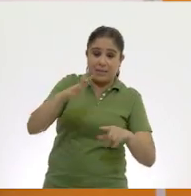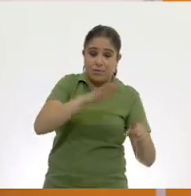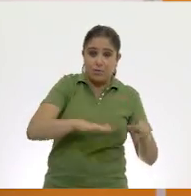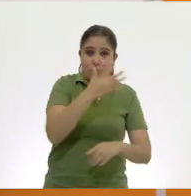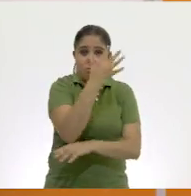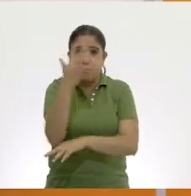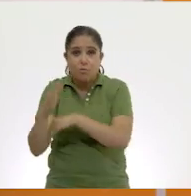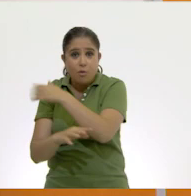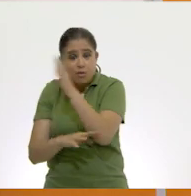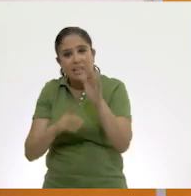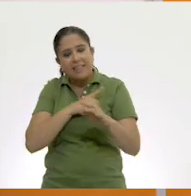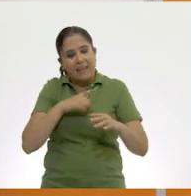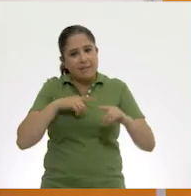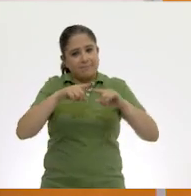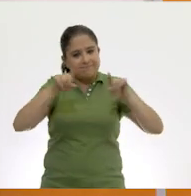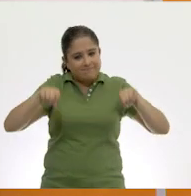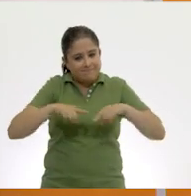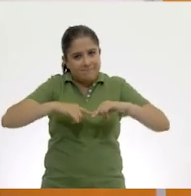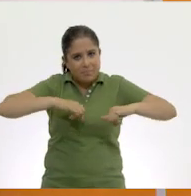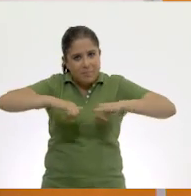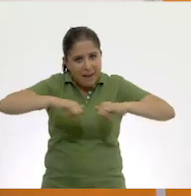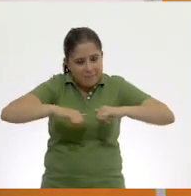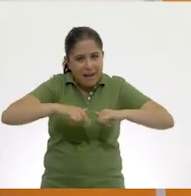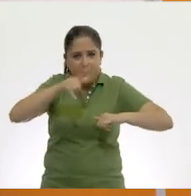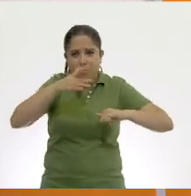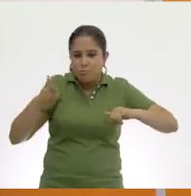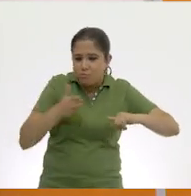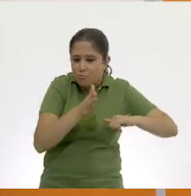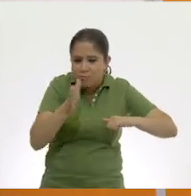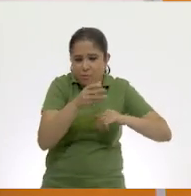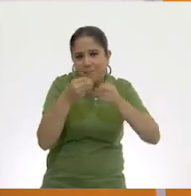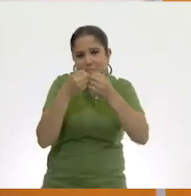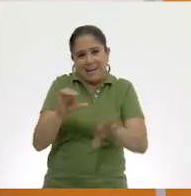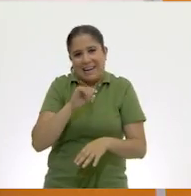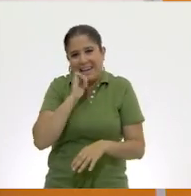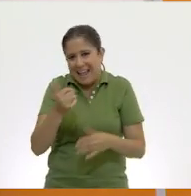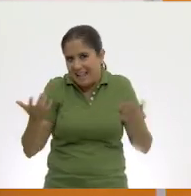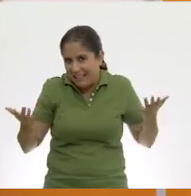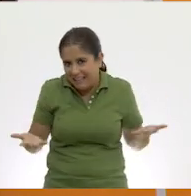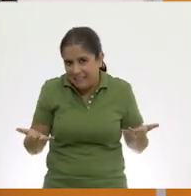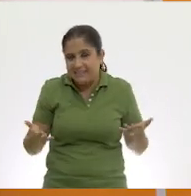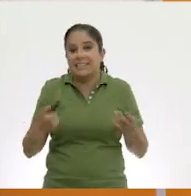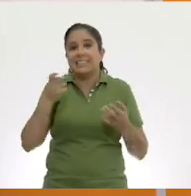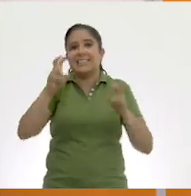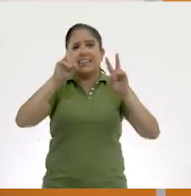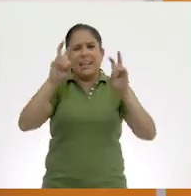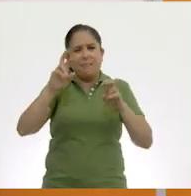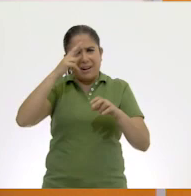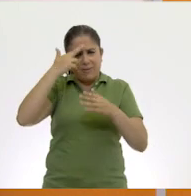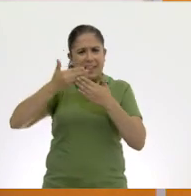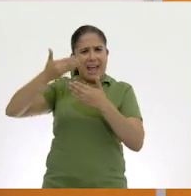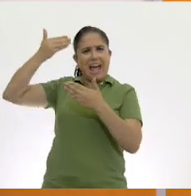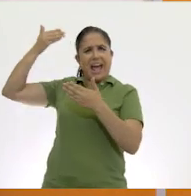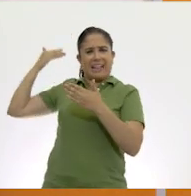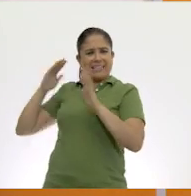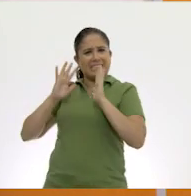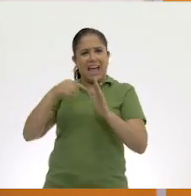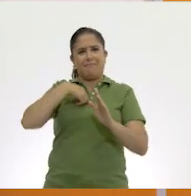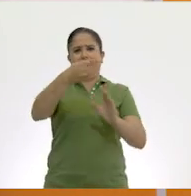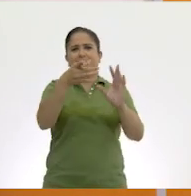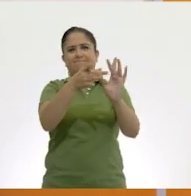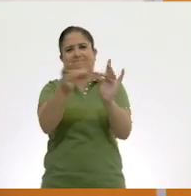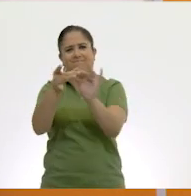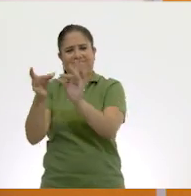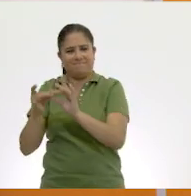bosque trae un croquis y ya no te vas a perder recuerden que este tema lo hemos visto en otras clases anteriores y